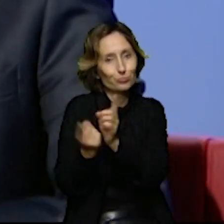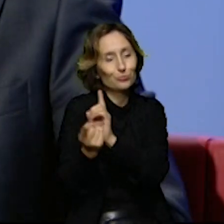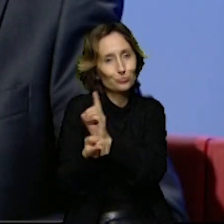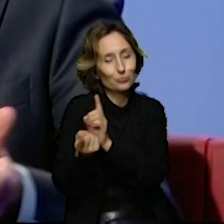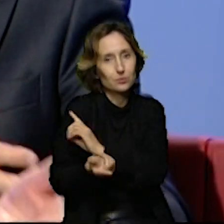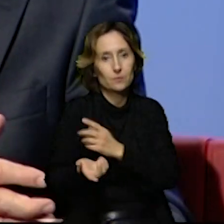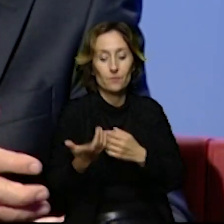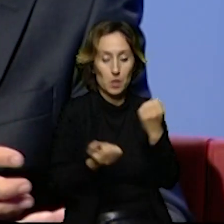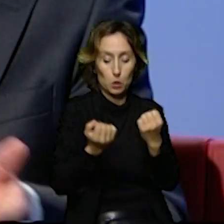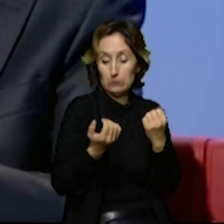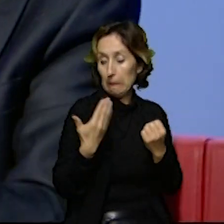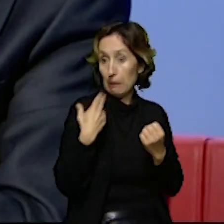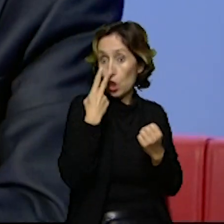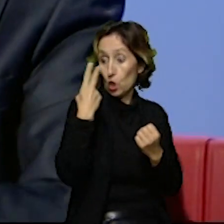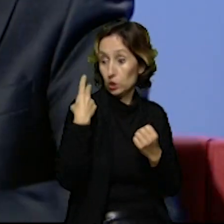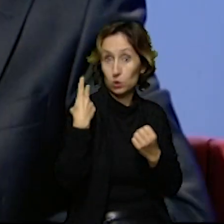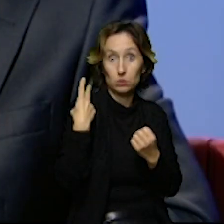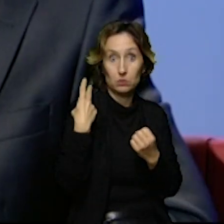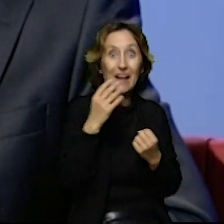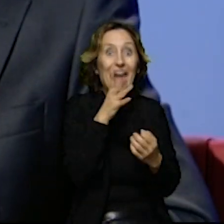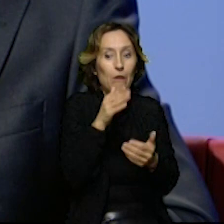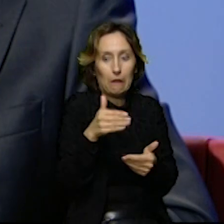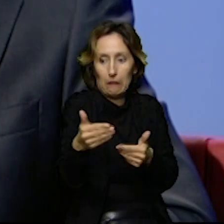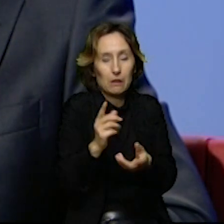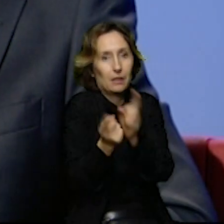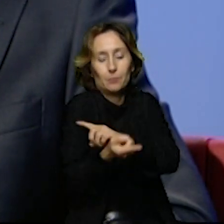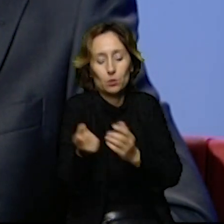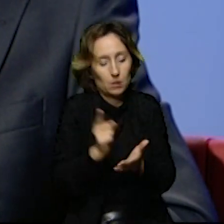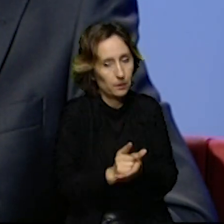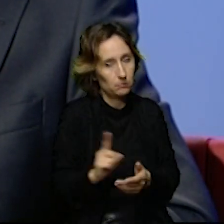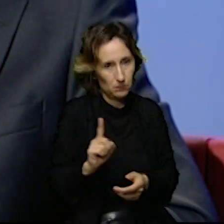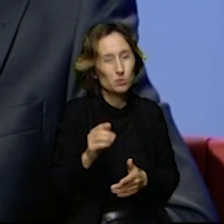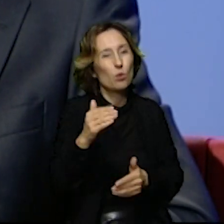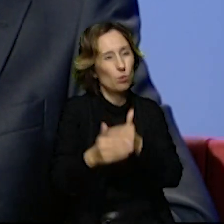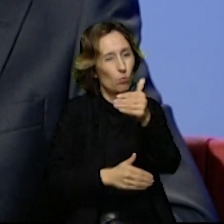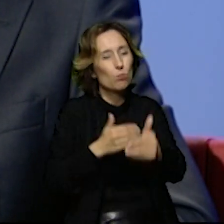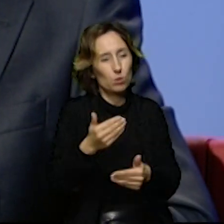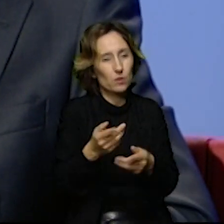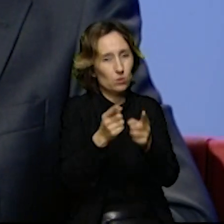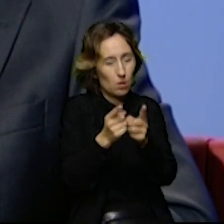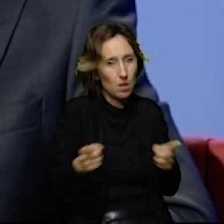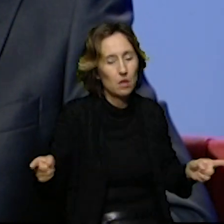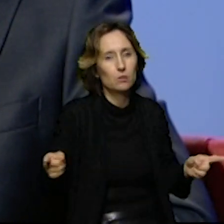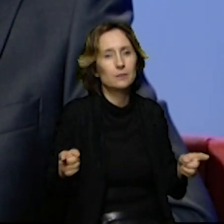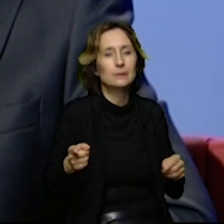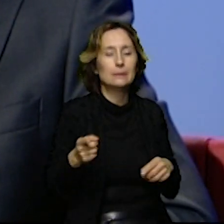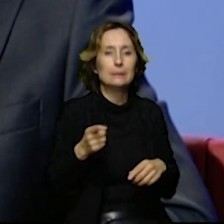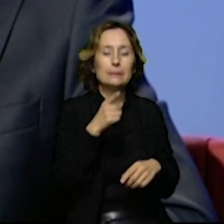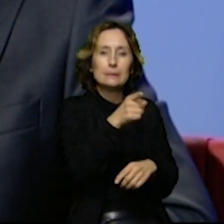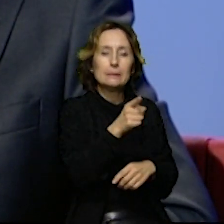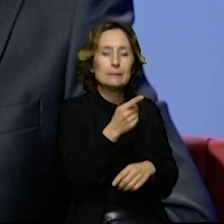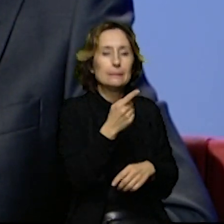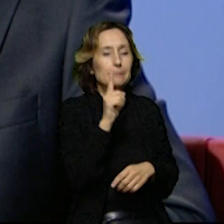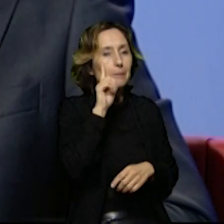otros, y un coche que se compró hace 2 años no se va a cambiar ahora, ¿no? De manera que va a llevar un proceso largo. Yo creo que eso no ha sido correcto en el sentido